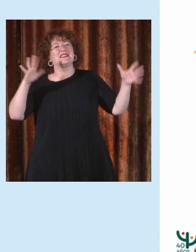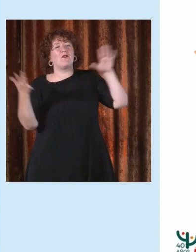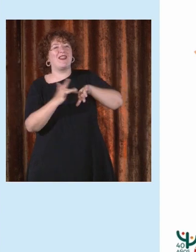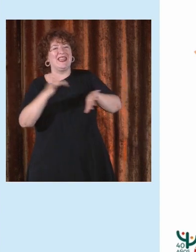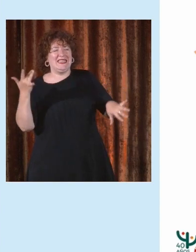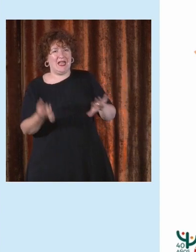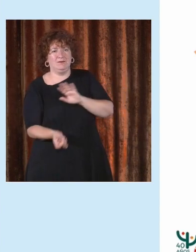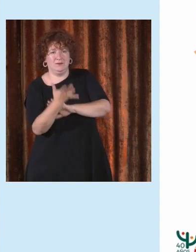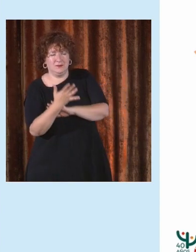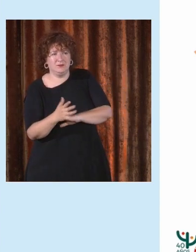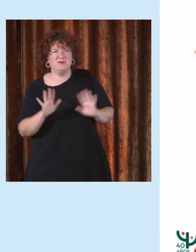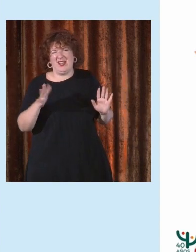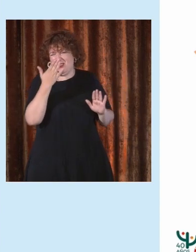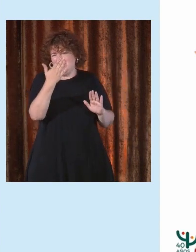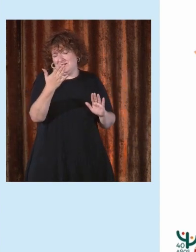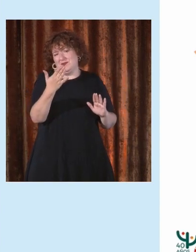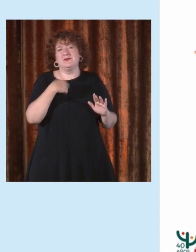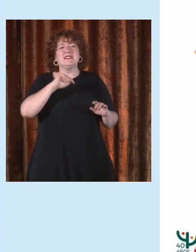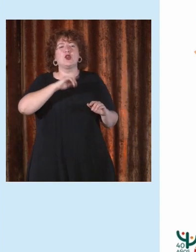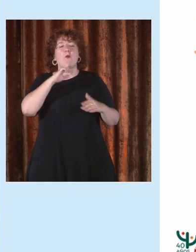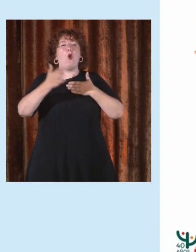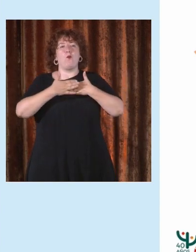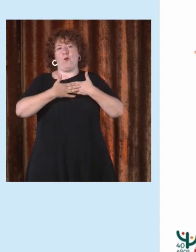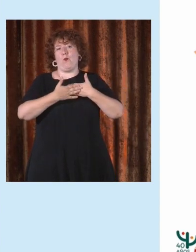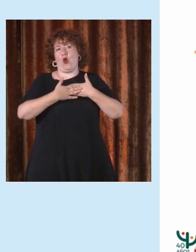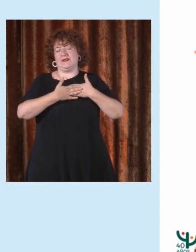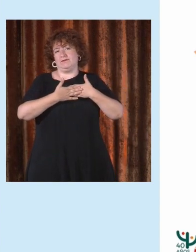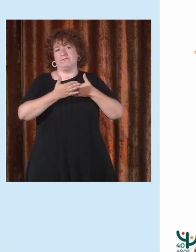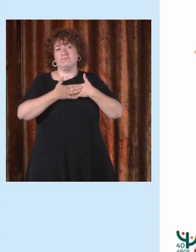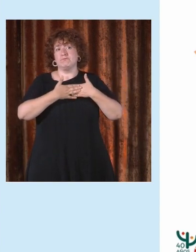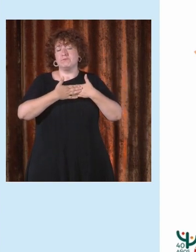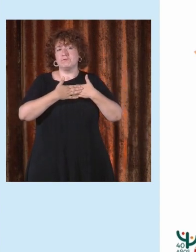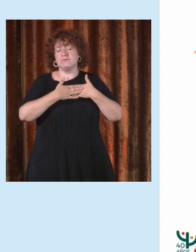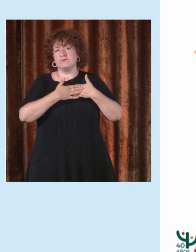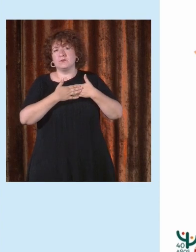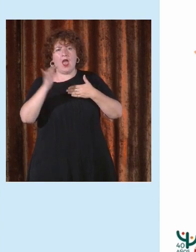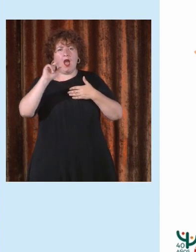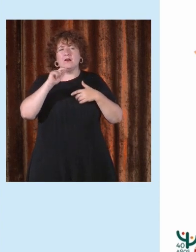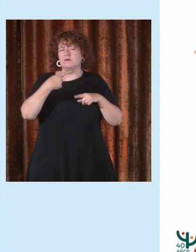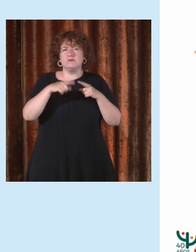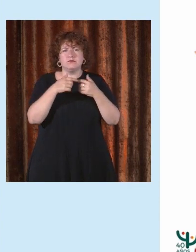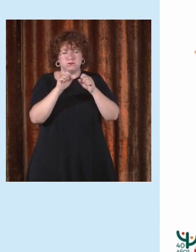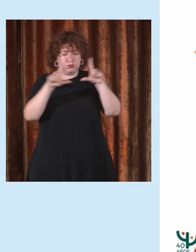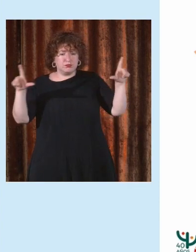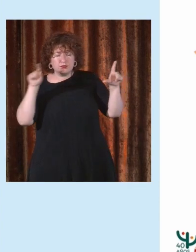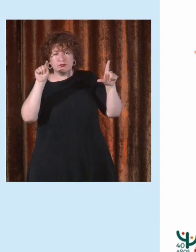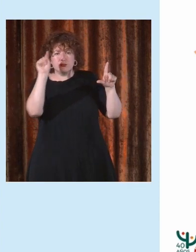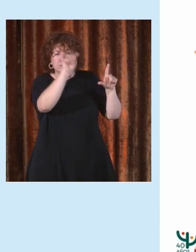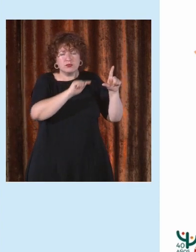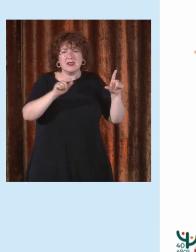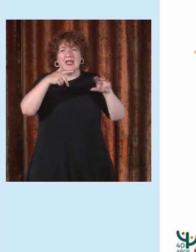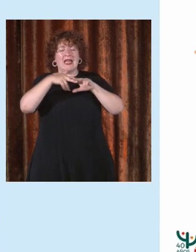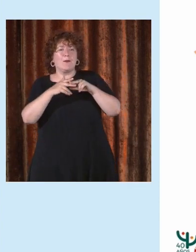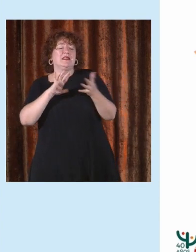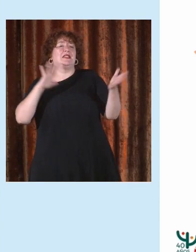Digital, pero realmente es una puerta, es un portal. En ese portal vais a poder encontrar todas las herramientas de las que estamos hablando, desde la herramienta de